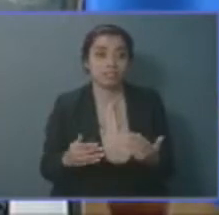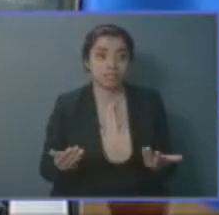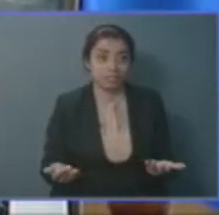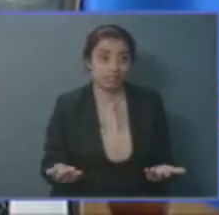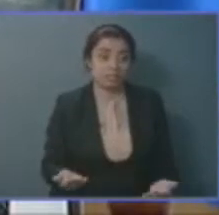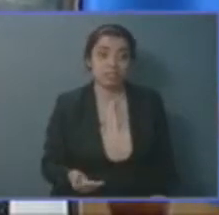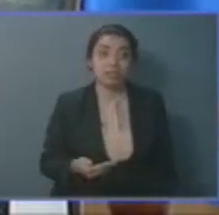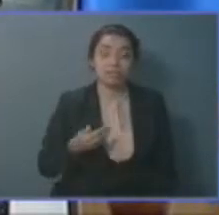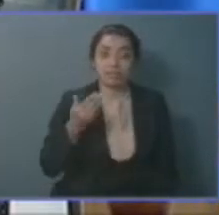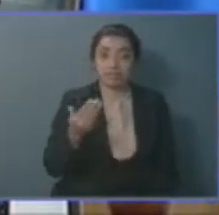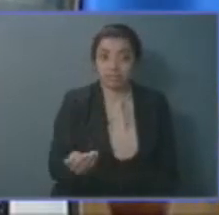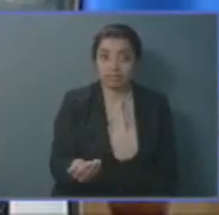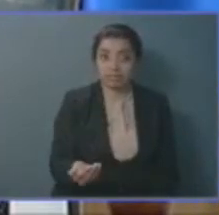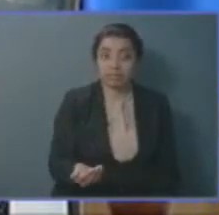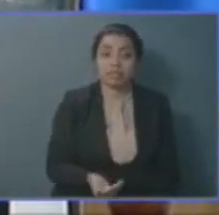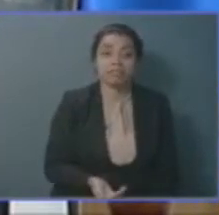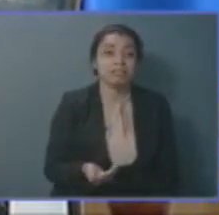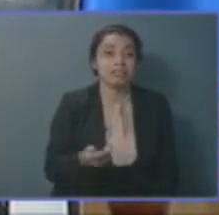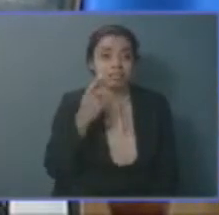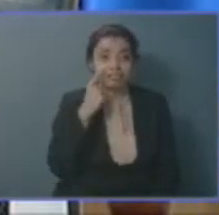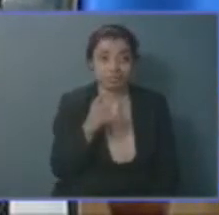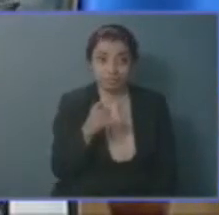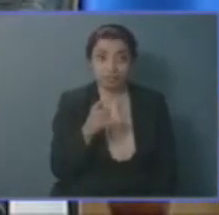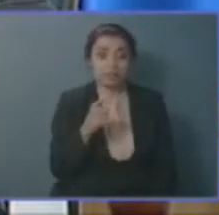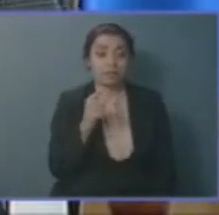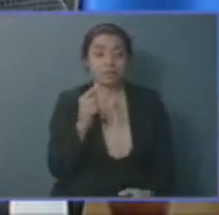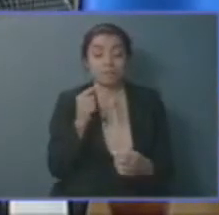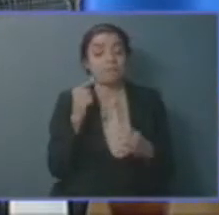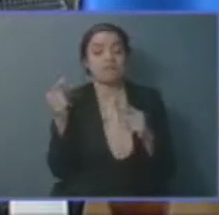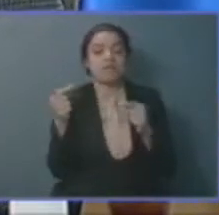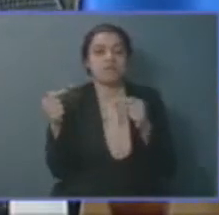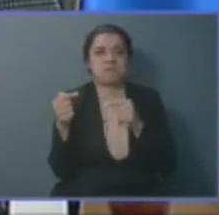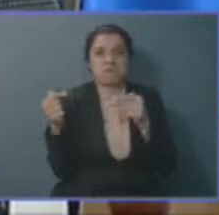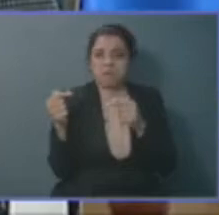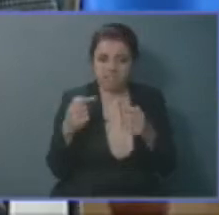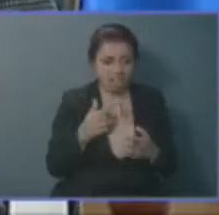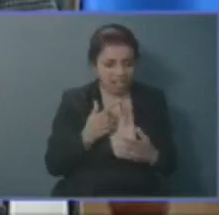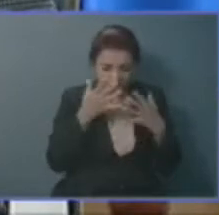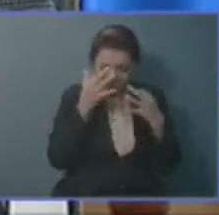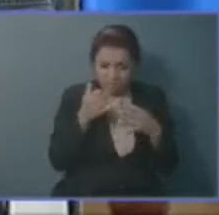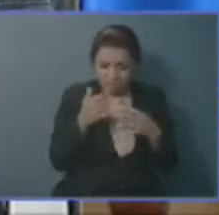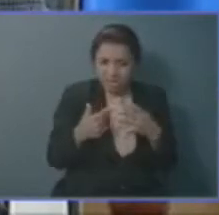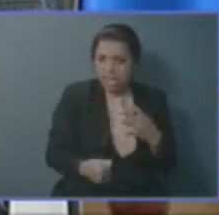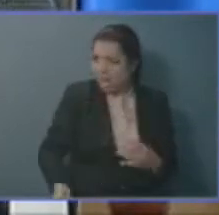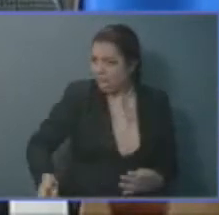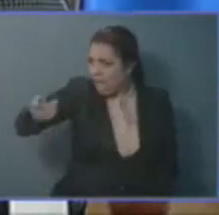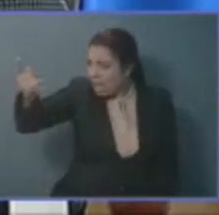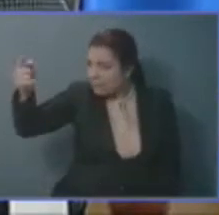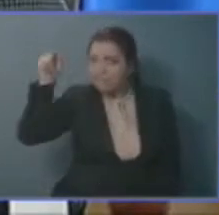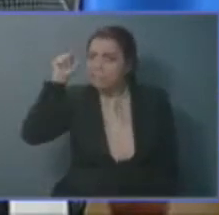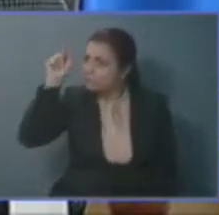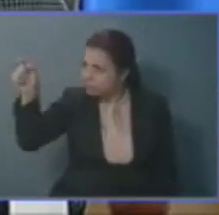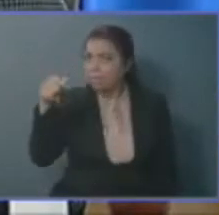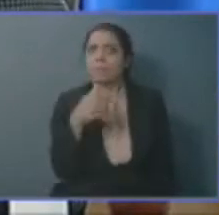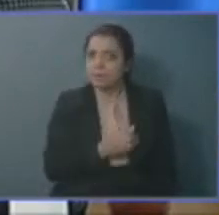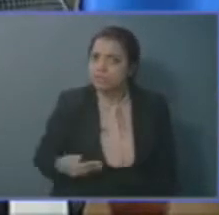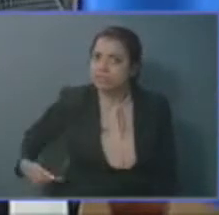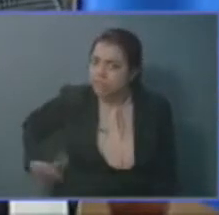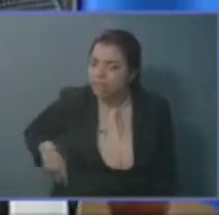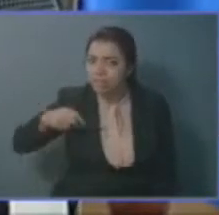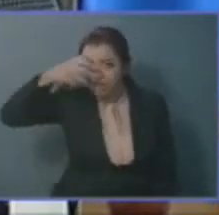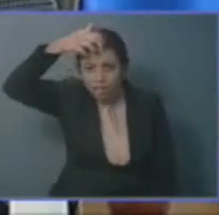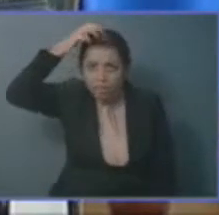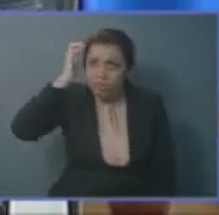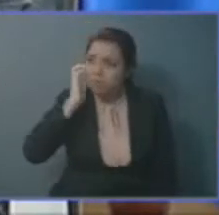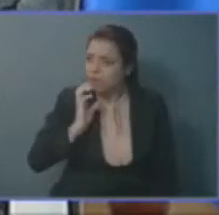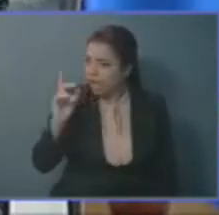se pretenda ningunear las disposiciones legales que te obligan a ti, presidente Bukele, a presentarle